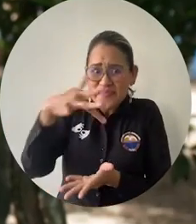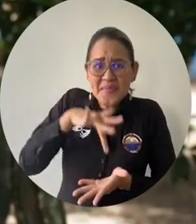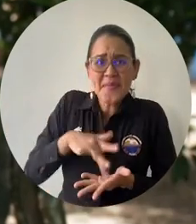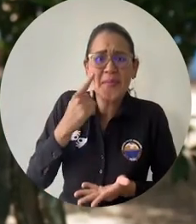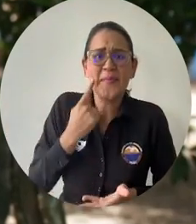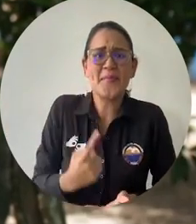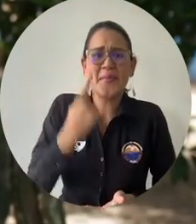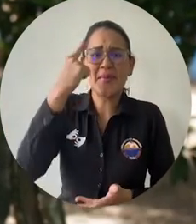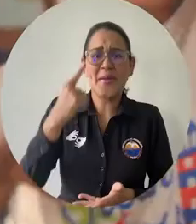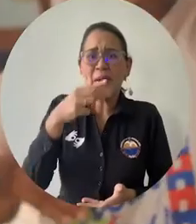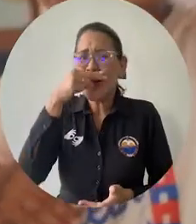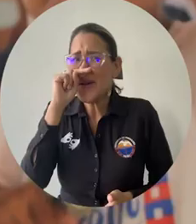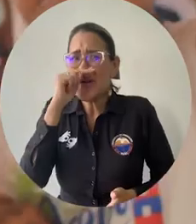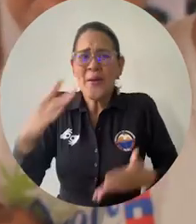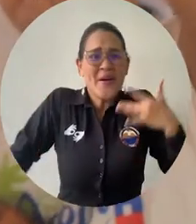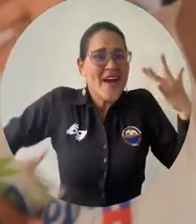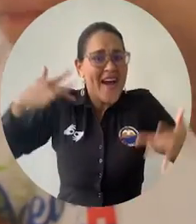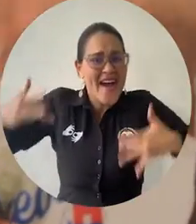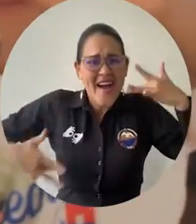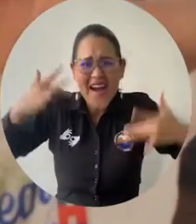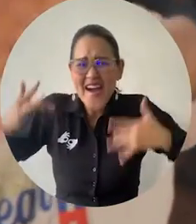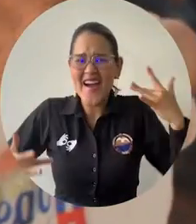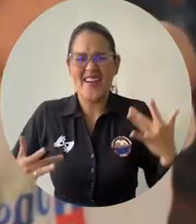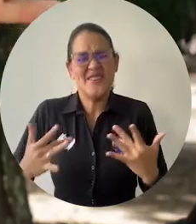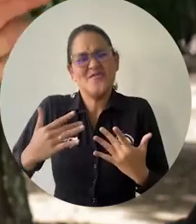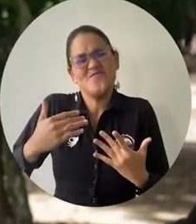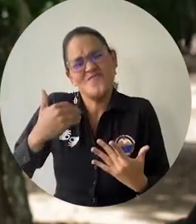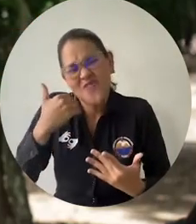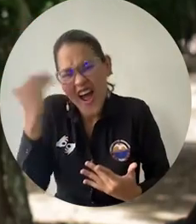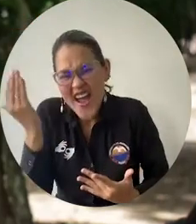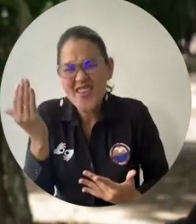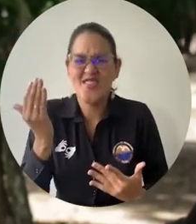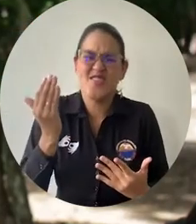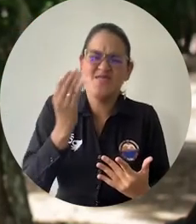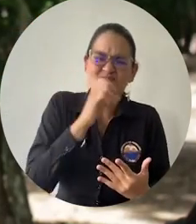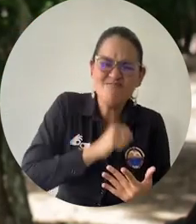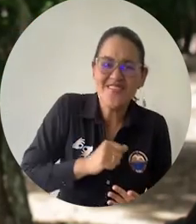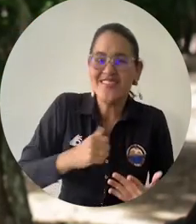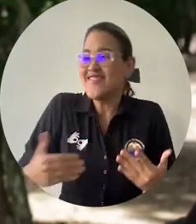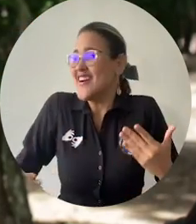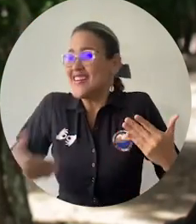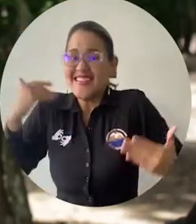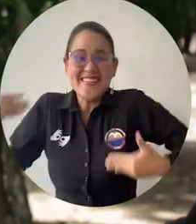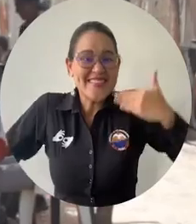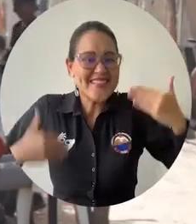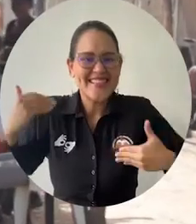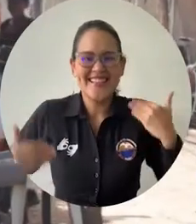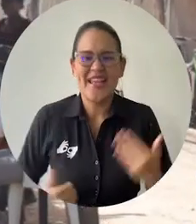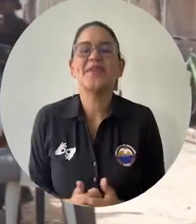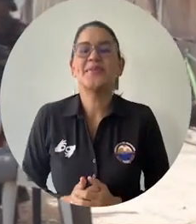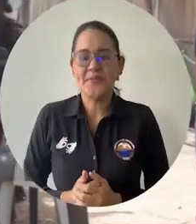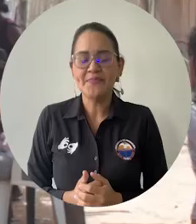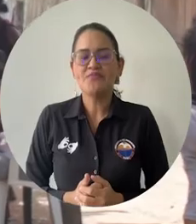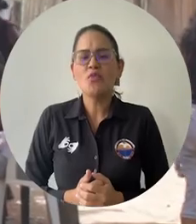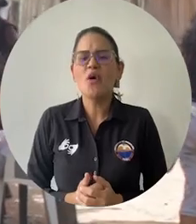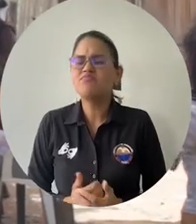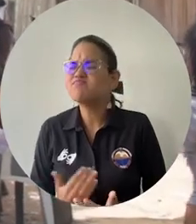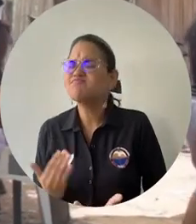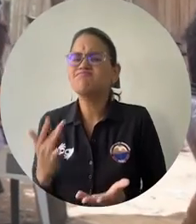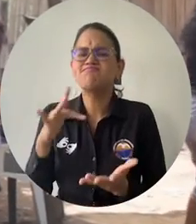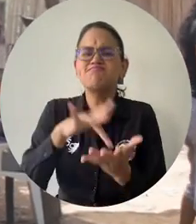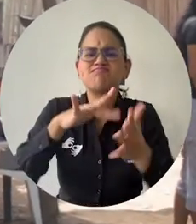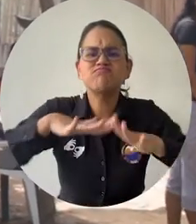por primera vez que se ha visto cómo están contentos los niños, los señores, los adultos que están por acá, los adultos mayores. El recorrido inició en el